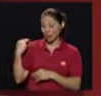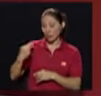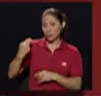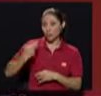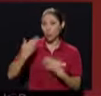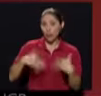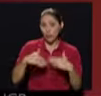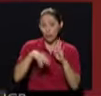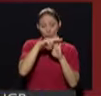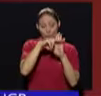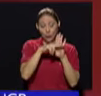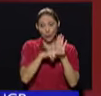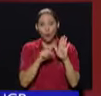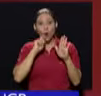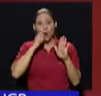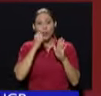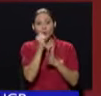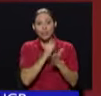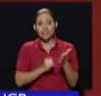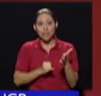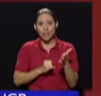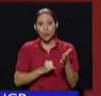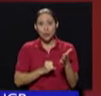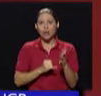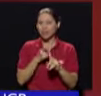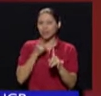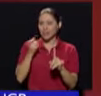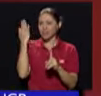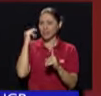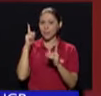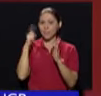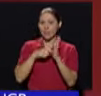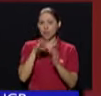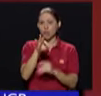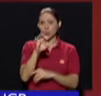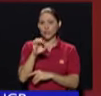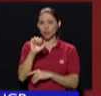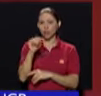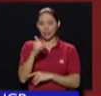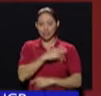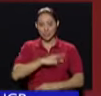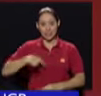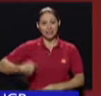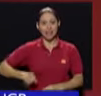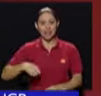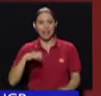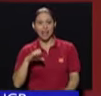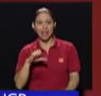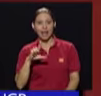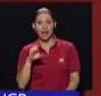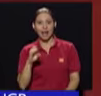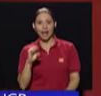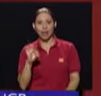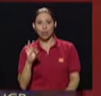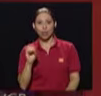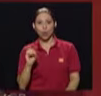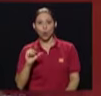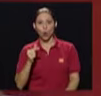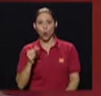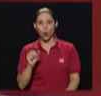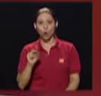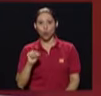en términos de códigos de diseño. resulta que desde 1910, que estaba Cleto González Víquez de presidente, él tenía una inquietud